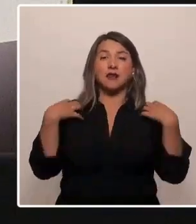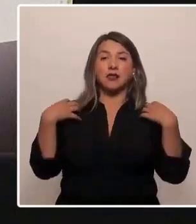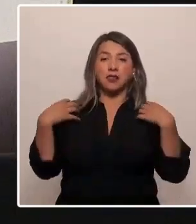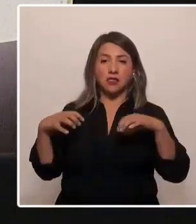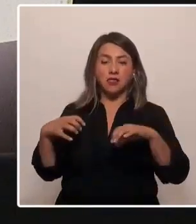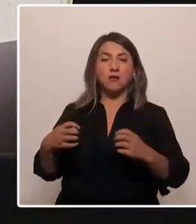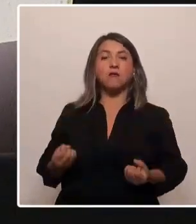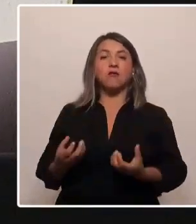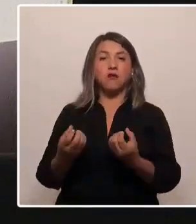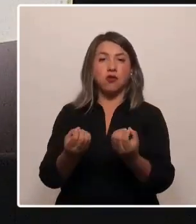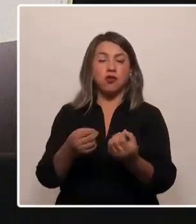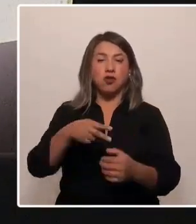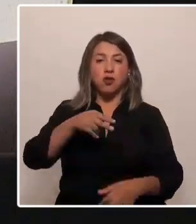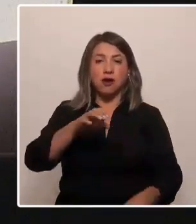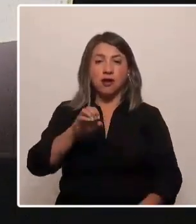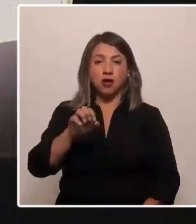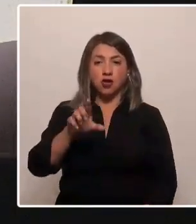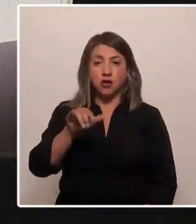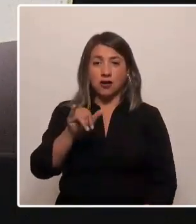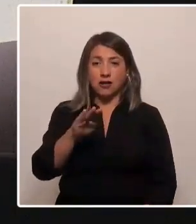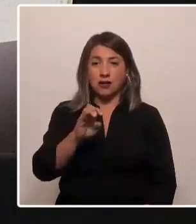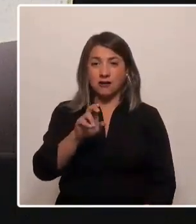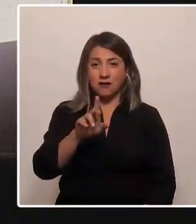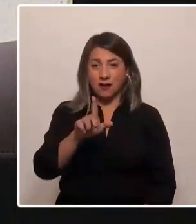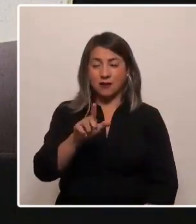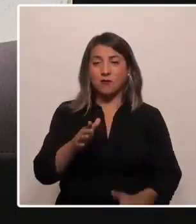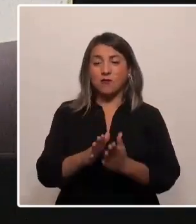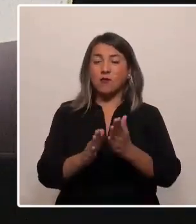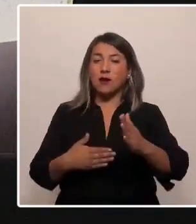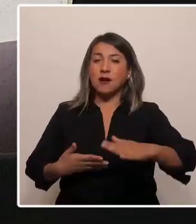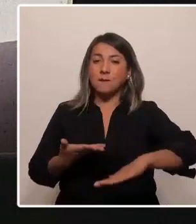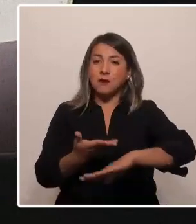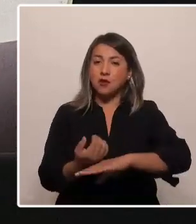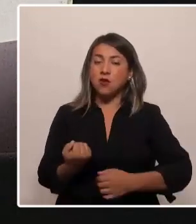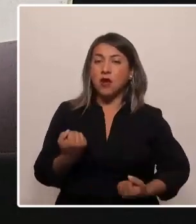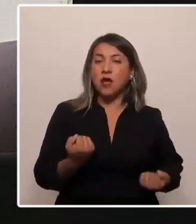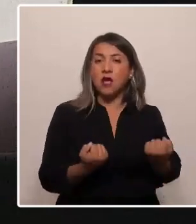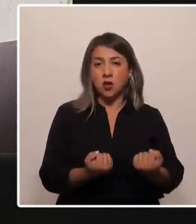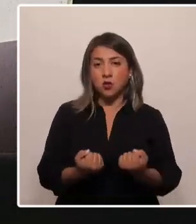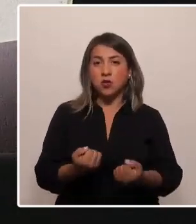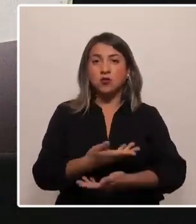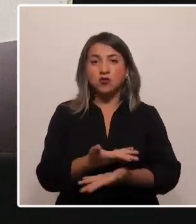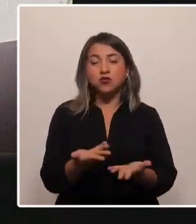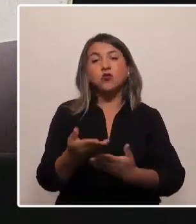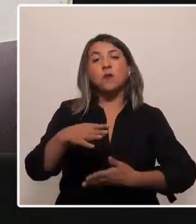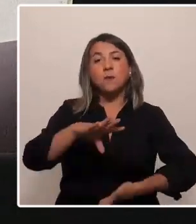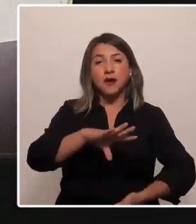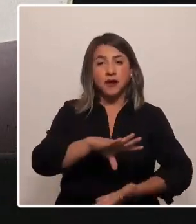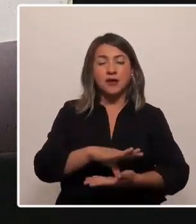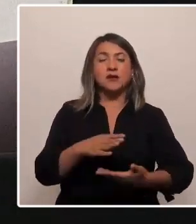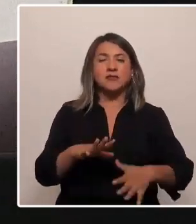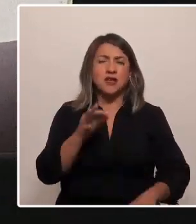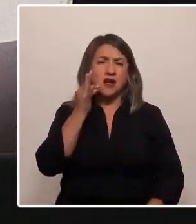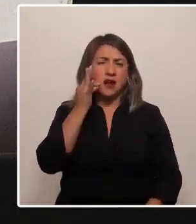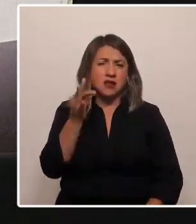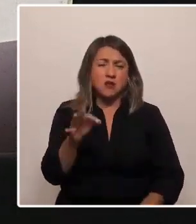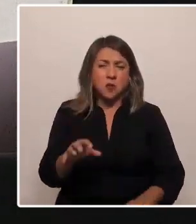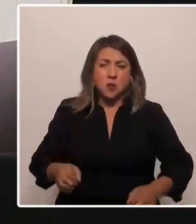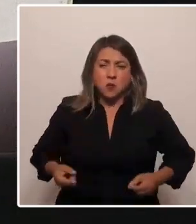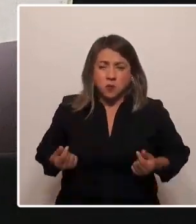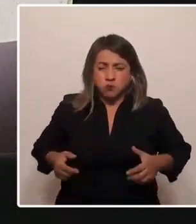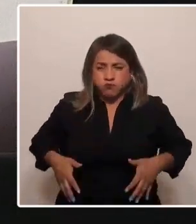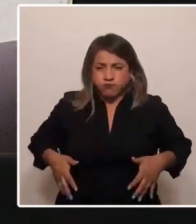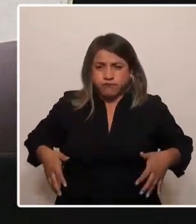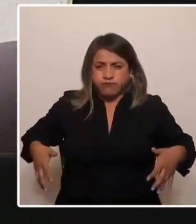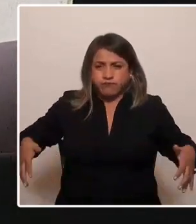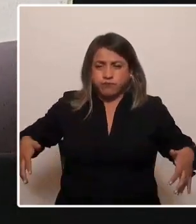el diseño neoliberal, les pido que colaboren con su país. Ya se han enriquecido lo suficiente. Ahora es momento